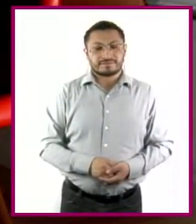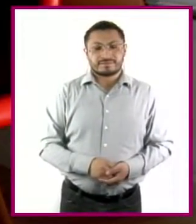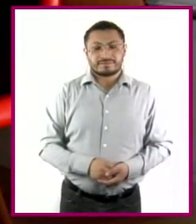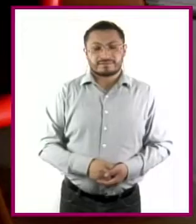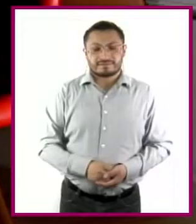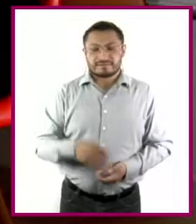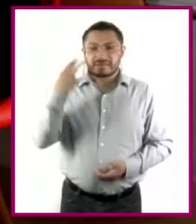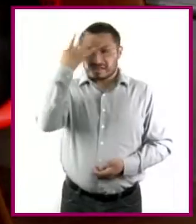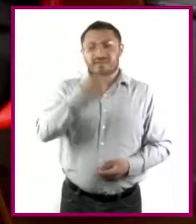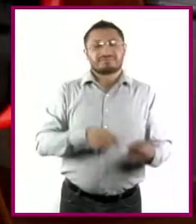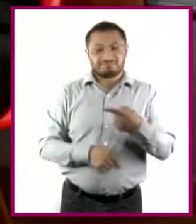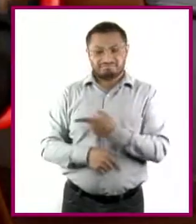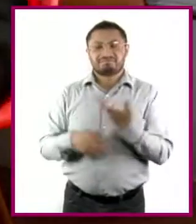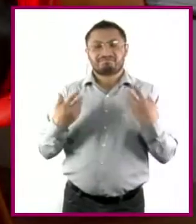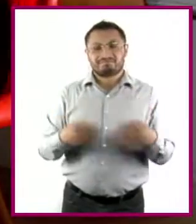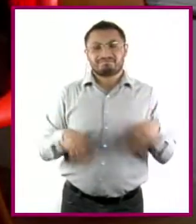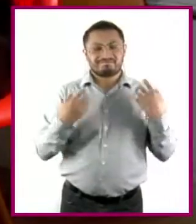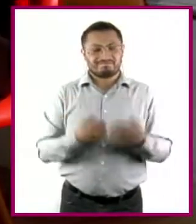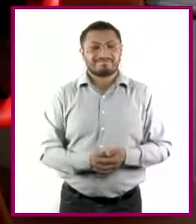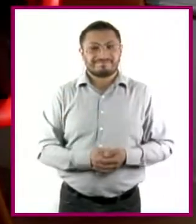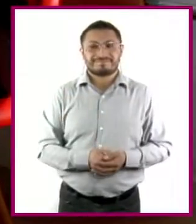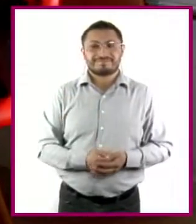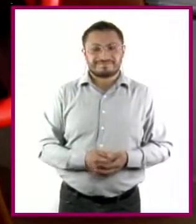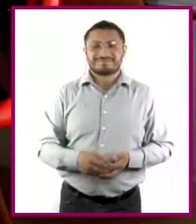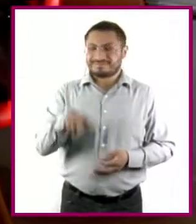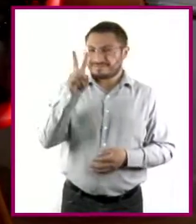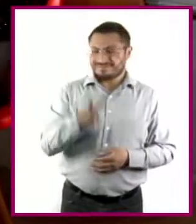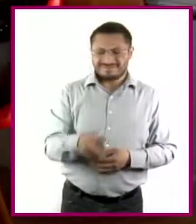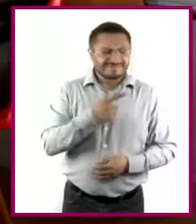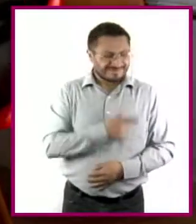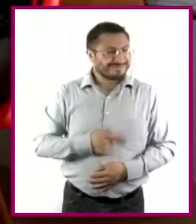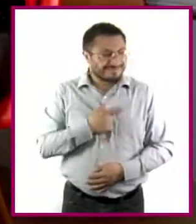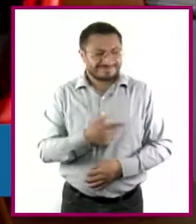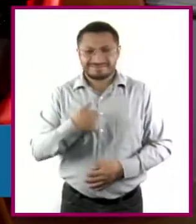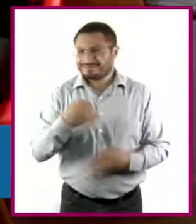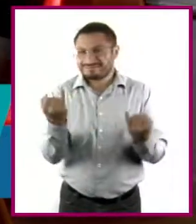¡Qué bonita, La niña de allá afuera. Sí, lo chulean mucho. Sí, ya sé.